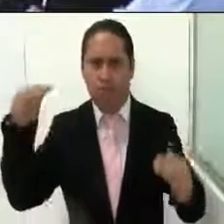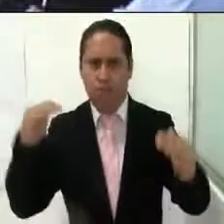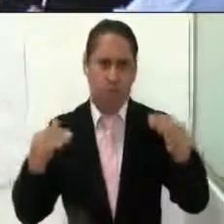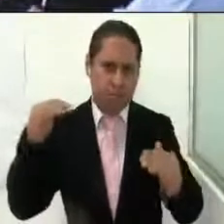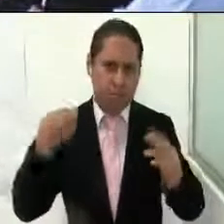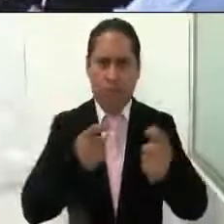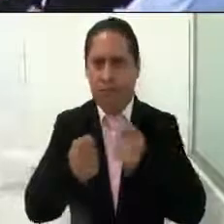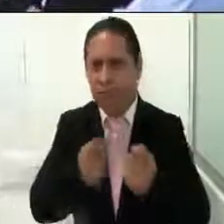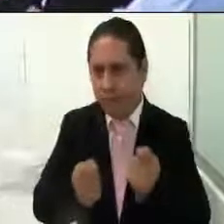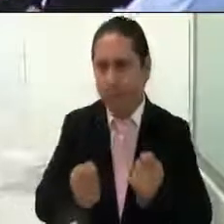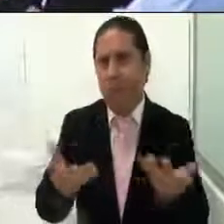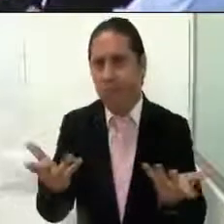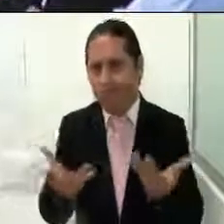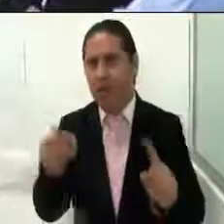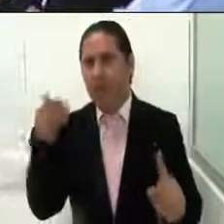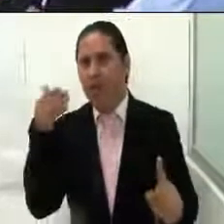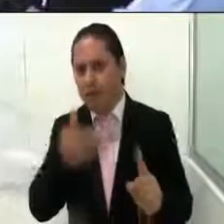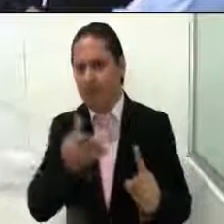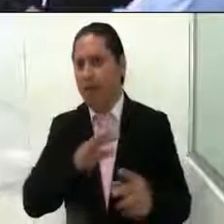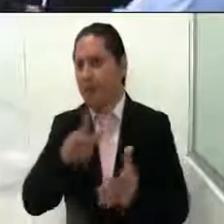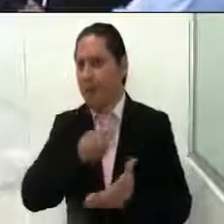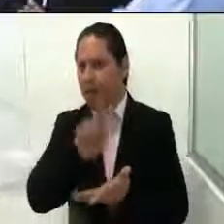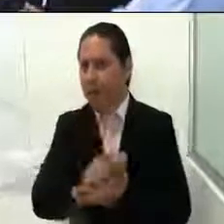y objetivos establecidos